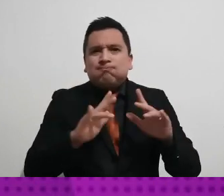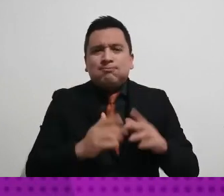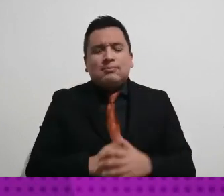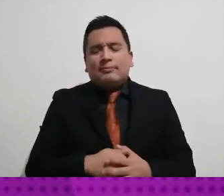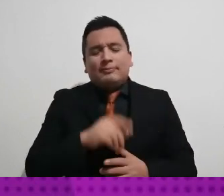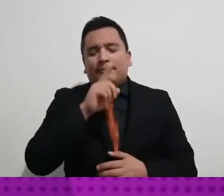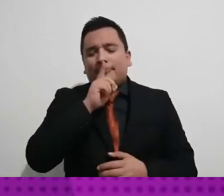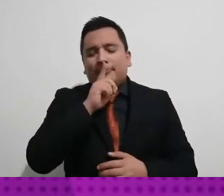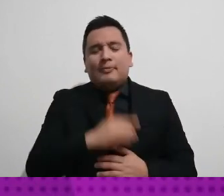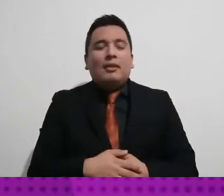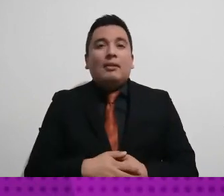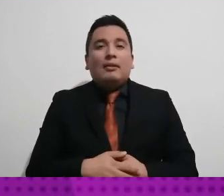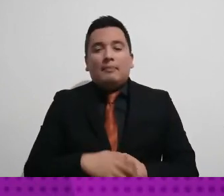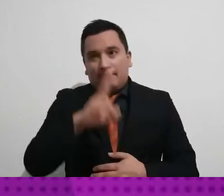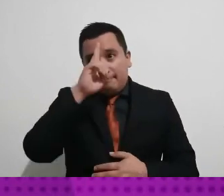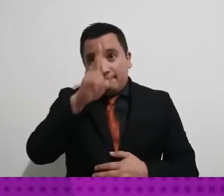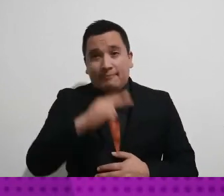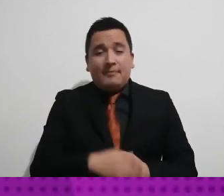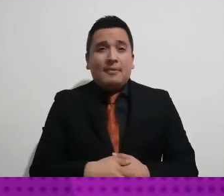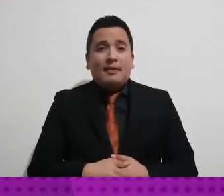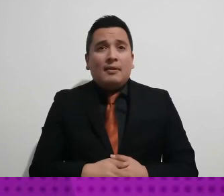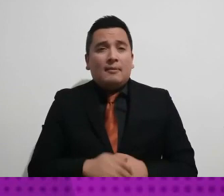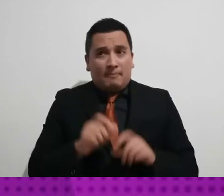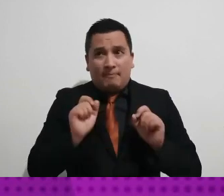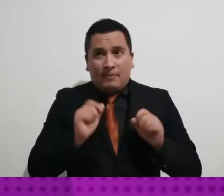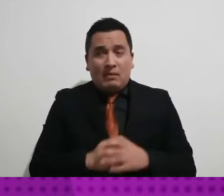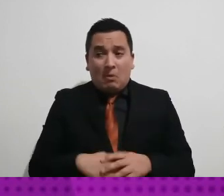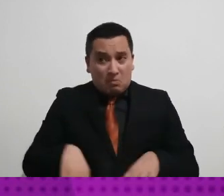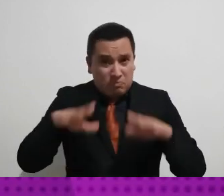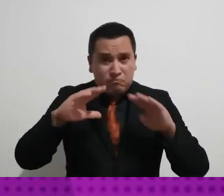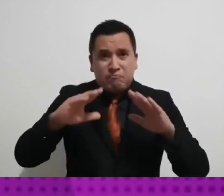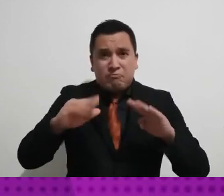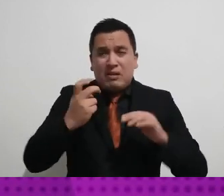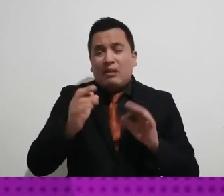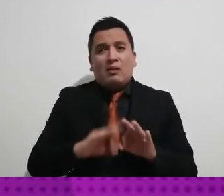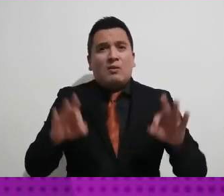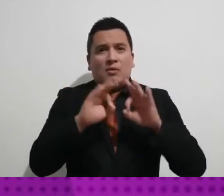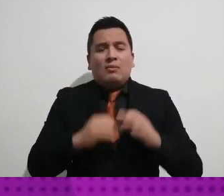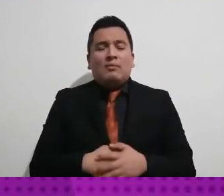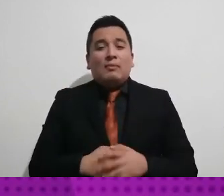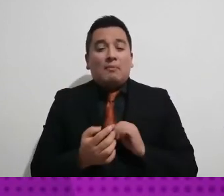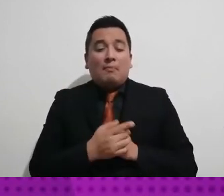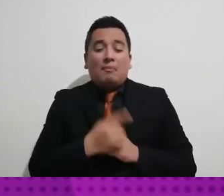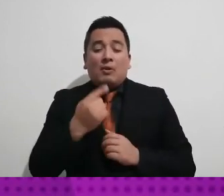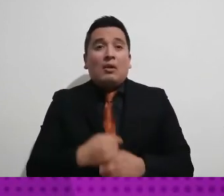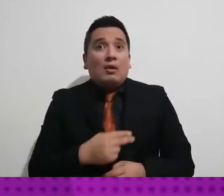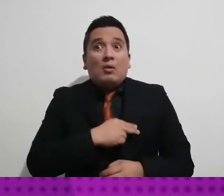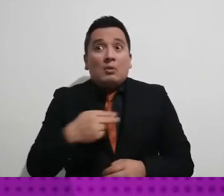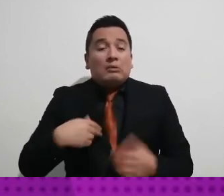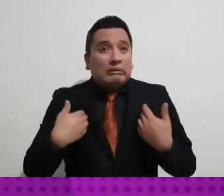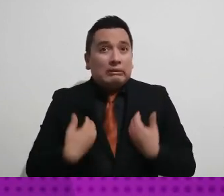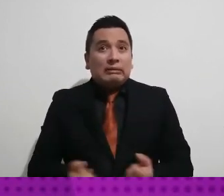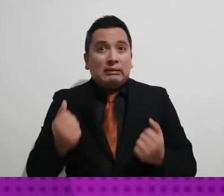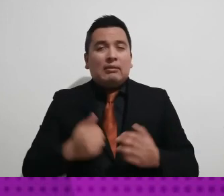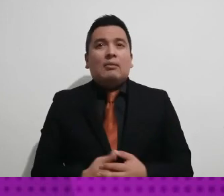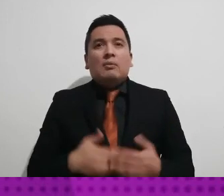concentración de personas, pues evidentemente eso se prohibieron. Se le dio capacitación y eso es algo bien importante porque